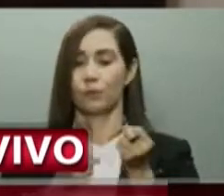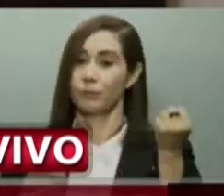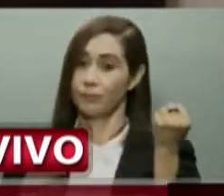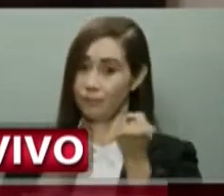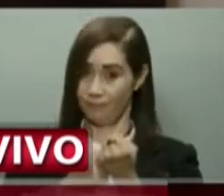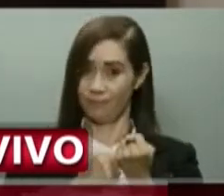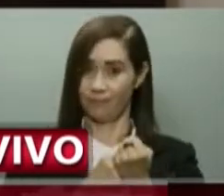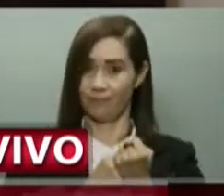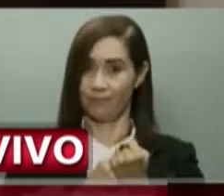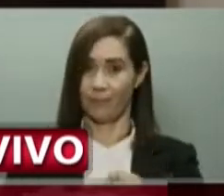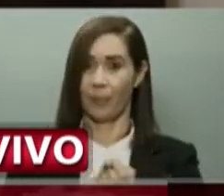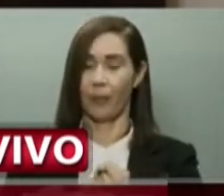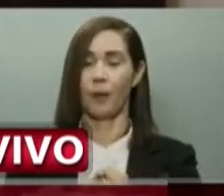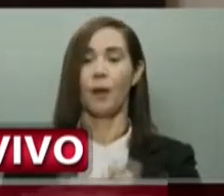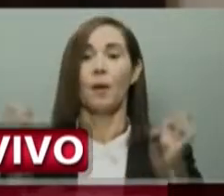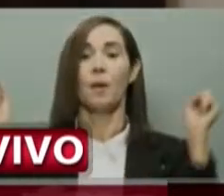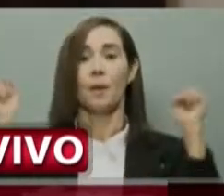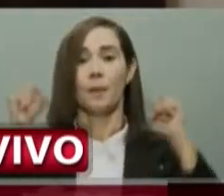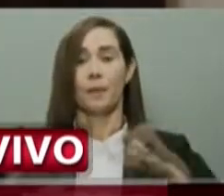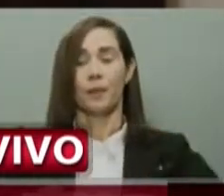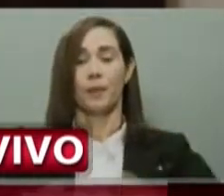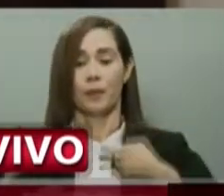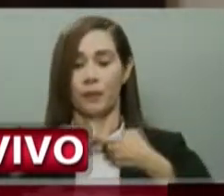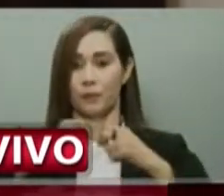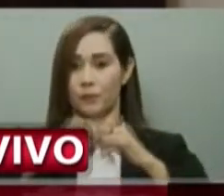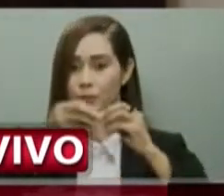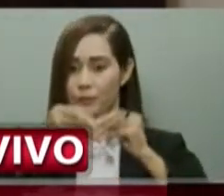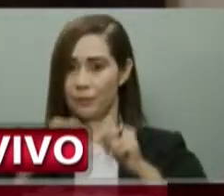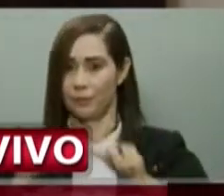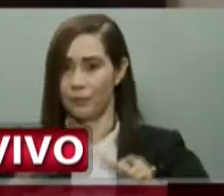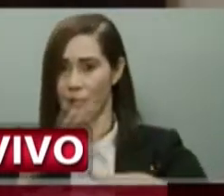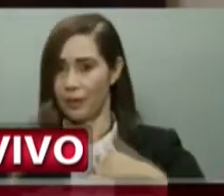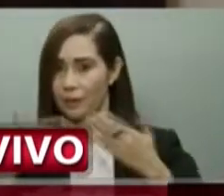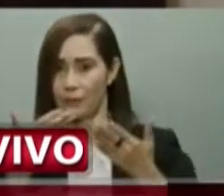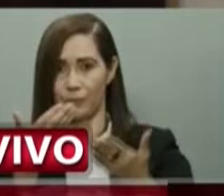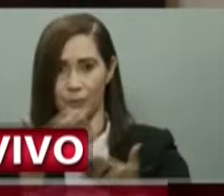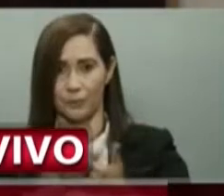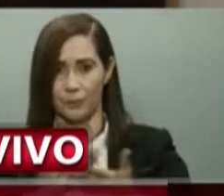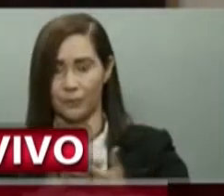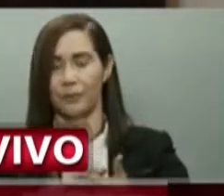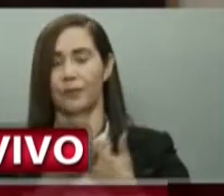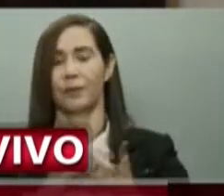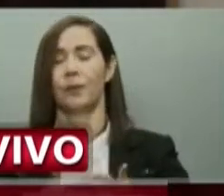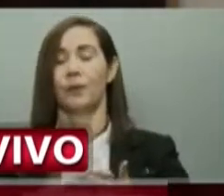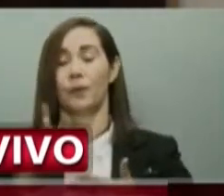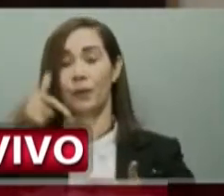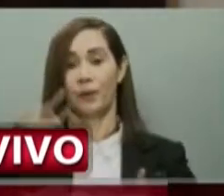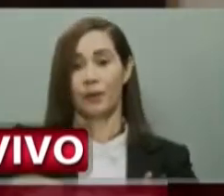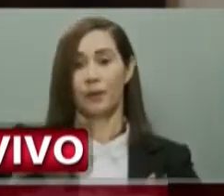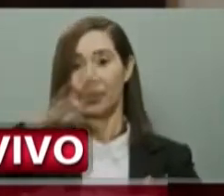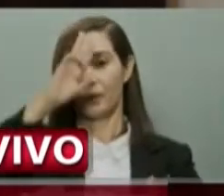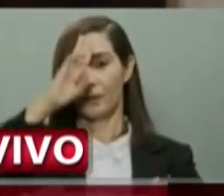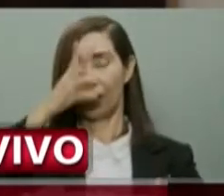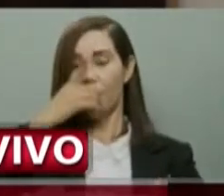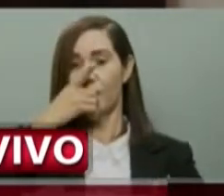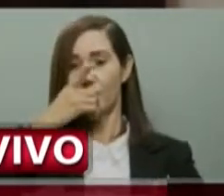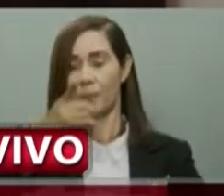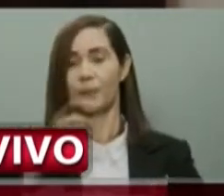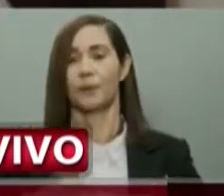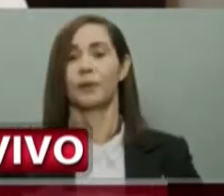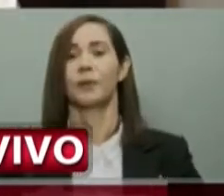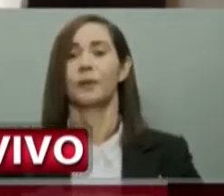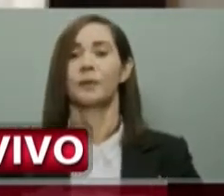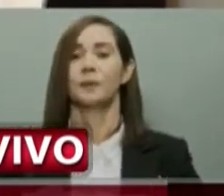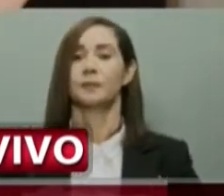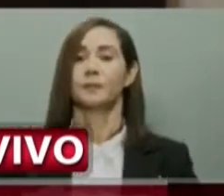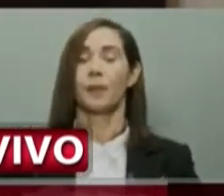empuje necesario, vamos a poner solución a todos los problemas del país,